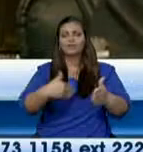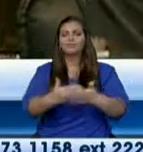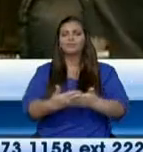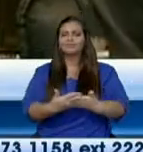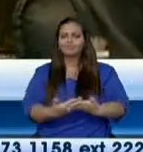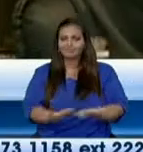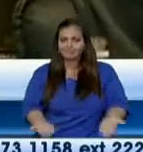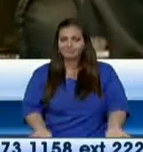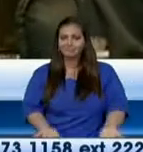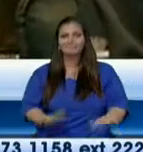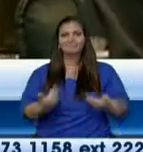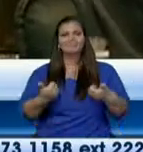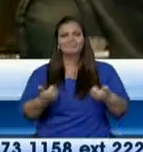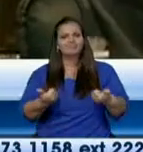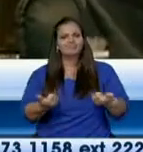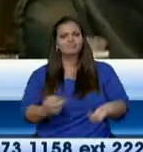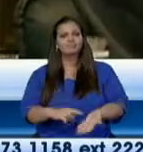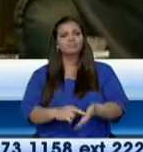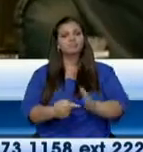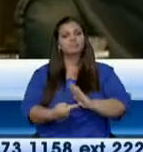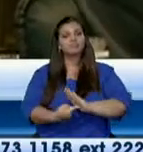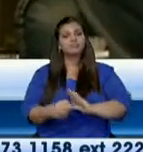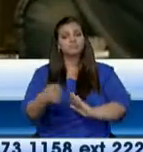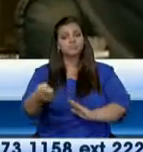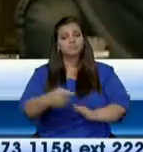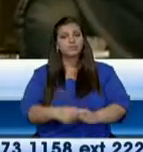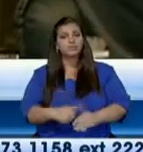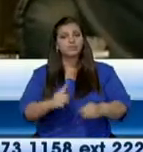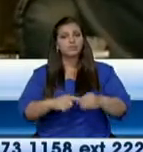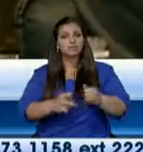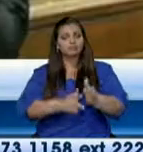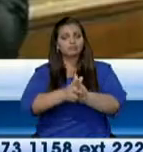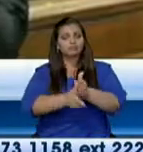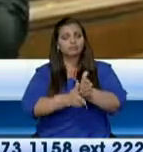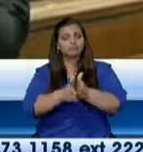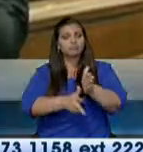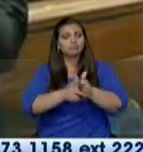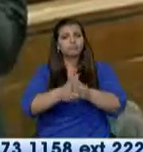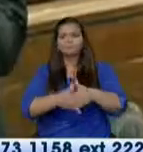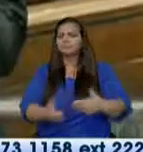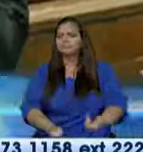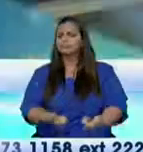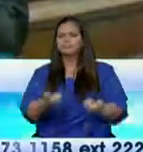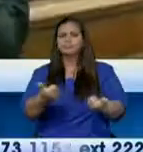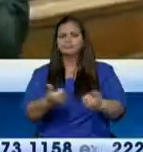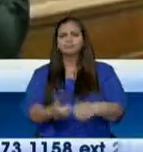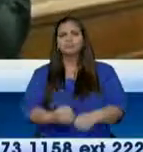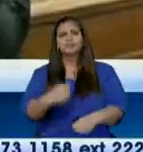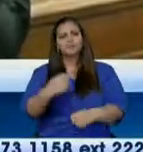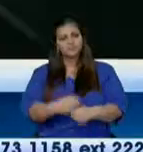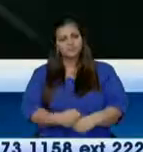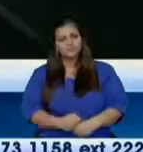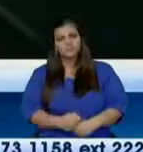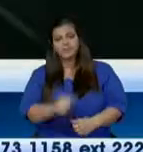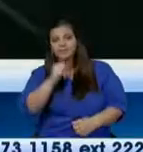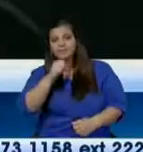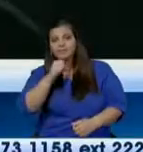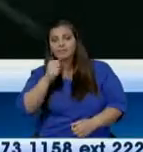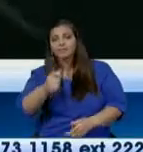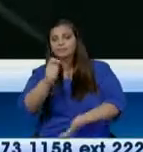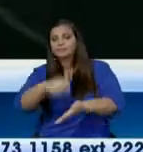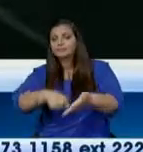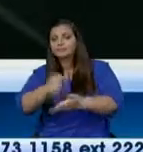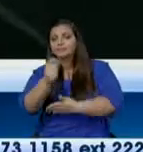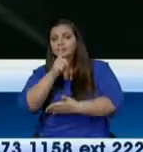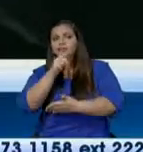vez más a convertir al Metro de Quito en una realidad. Con esto aprobado, solo faltaría la autorización de las